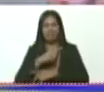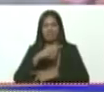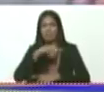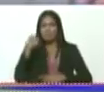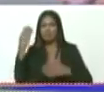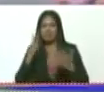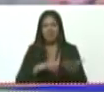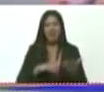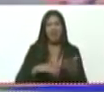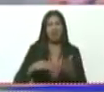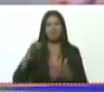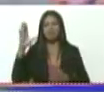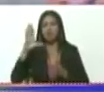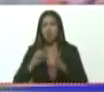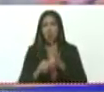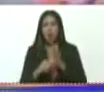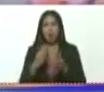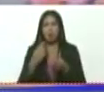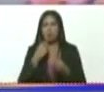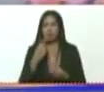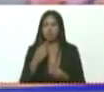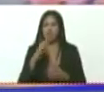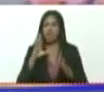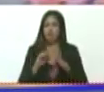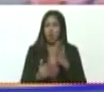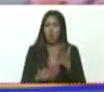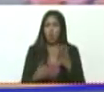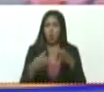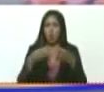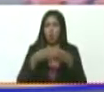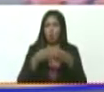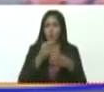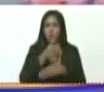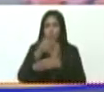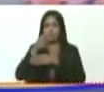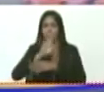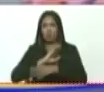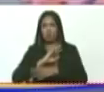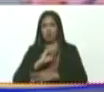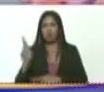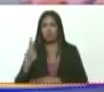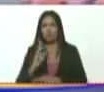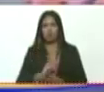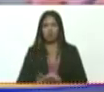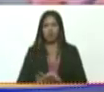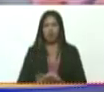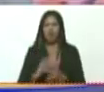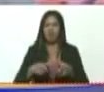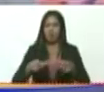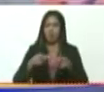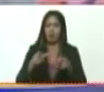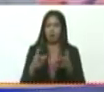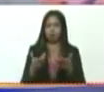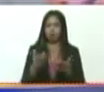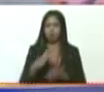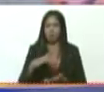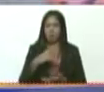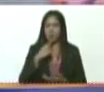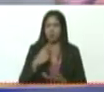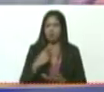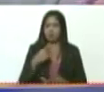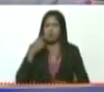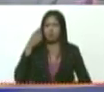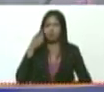robar. Porque ¿cómo se puede llamar el que roba un grupo de armas de la República, de un parque de armas? Eso está